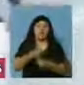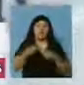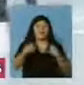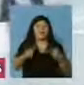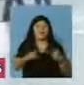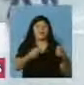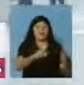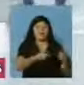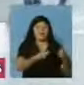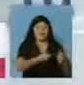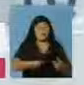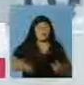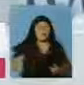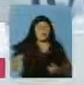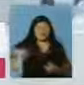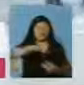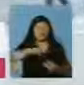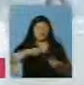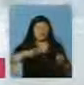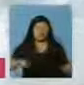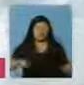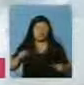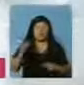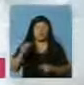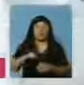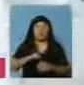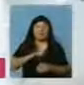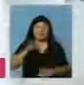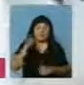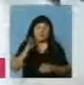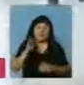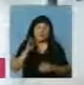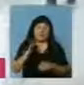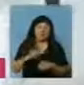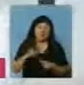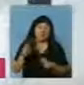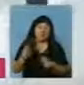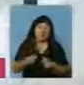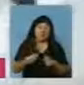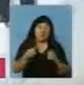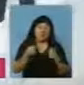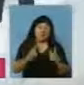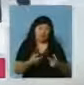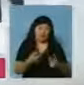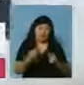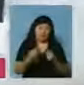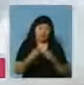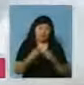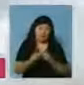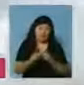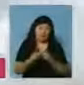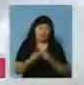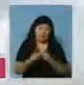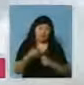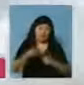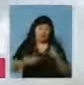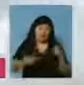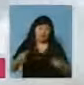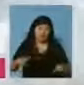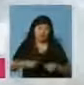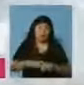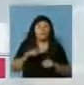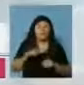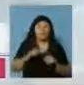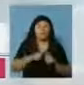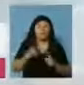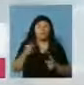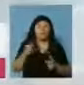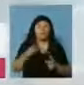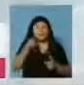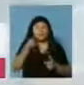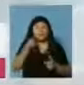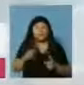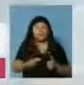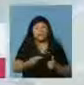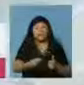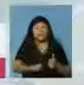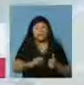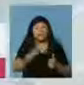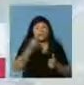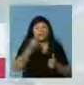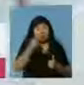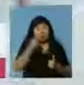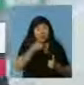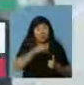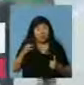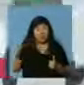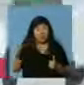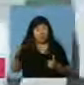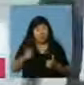comunidad. Con este bingo que da muchos frutos. El precio sale 200 pesos, el primer premio 5.000, el segundo